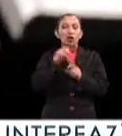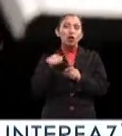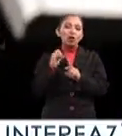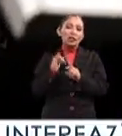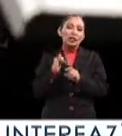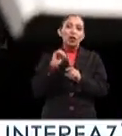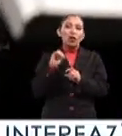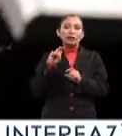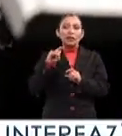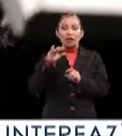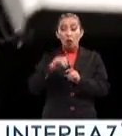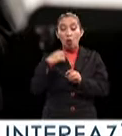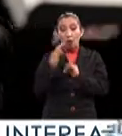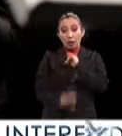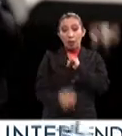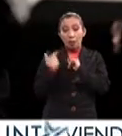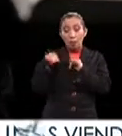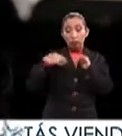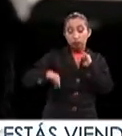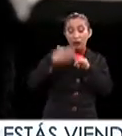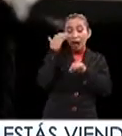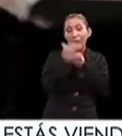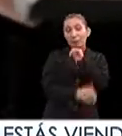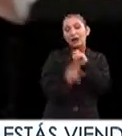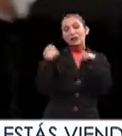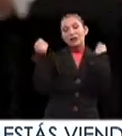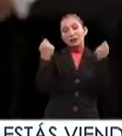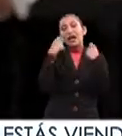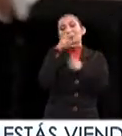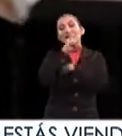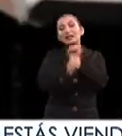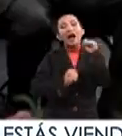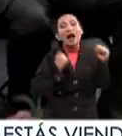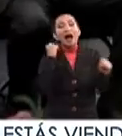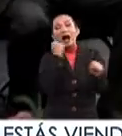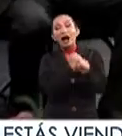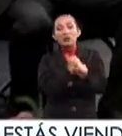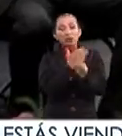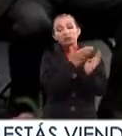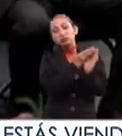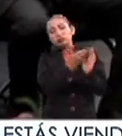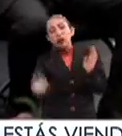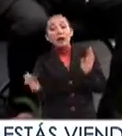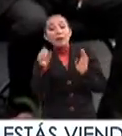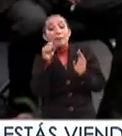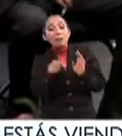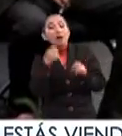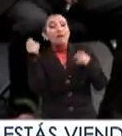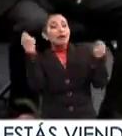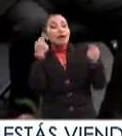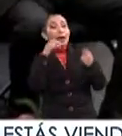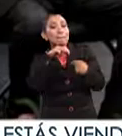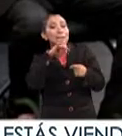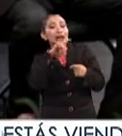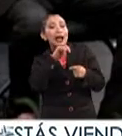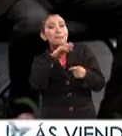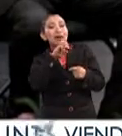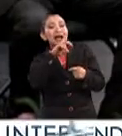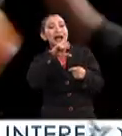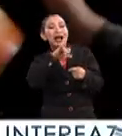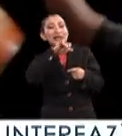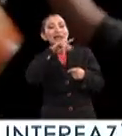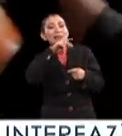Trío. El último acorde pondrá fin a la celebración de los 30 años, a lo largo de los cuales el Festival Miguel Bernal